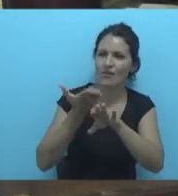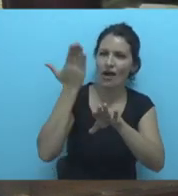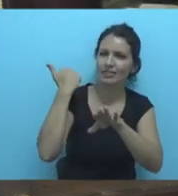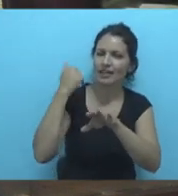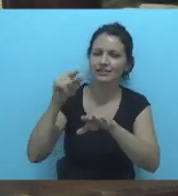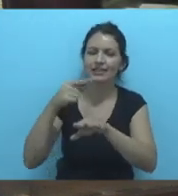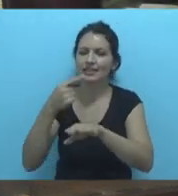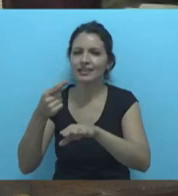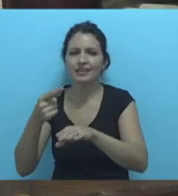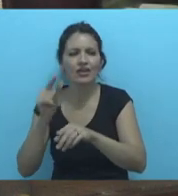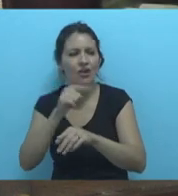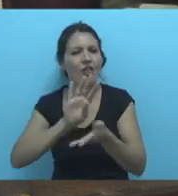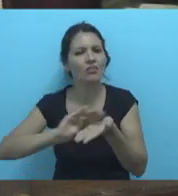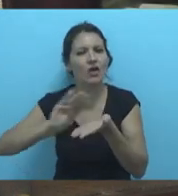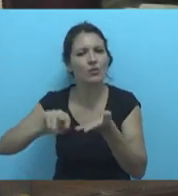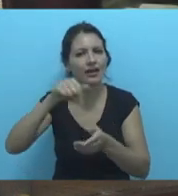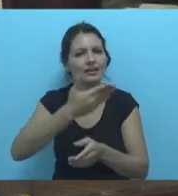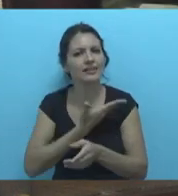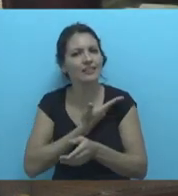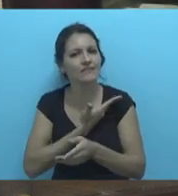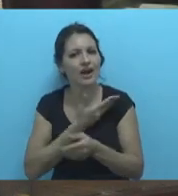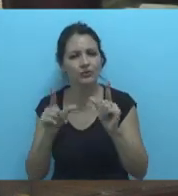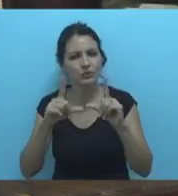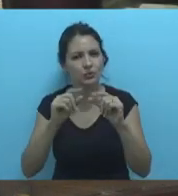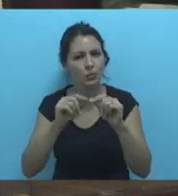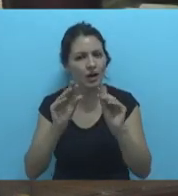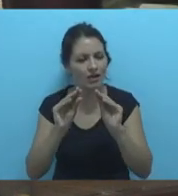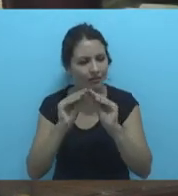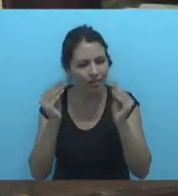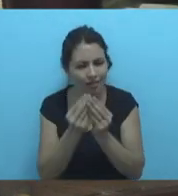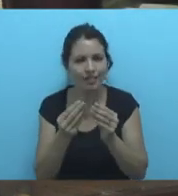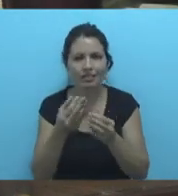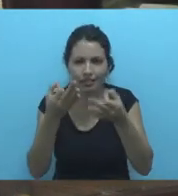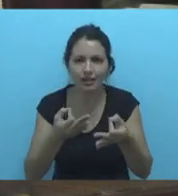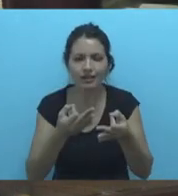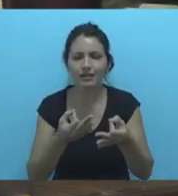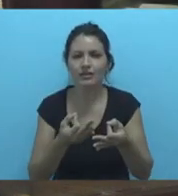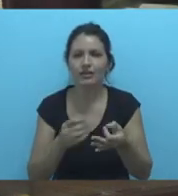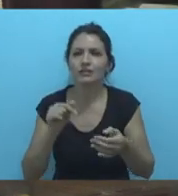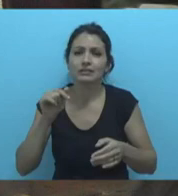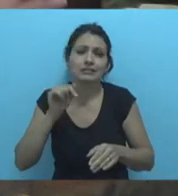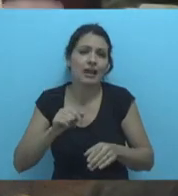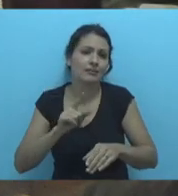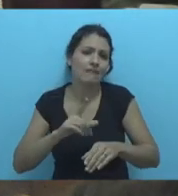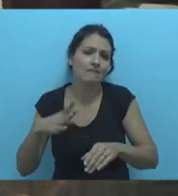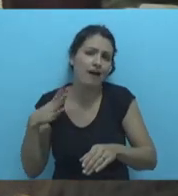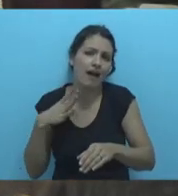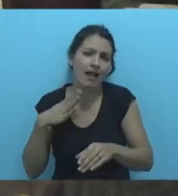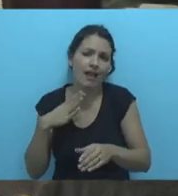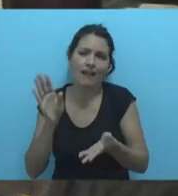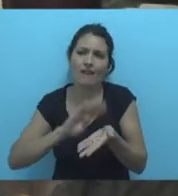que le debían a Santa Fe. Y yo quiero tomar una palabra. Se ha nombrado varias veces al